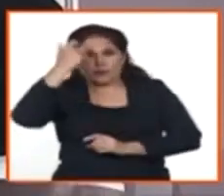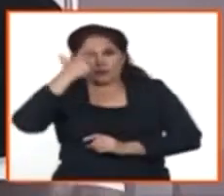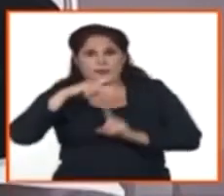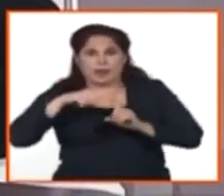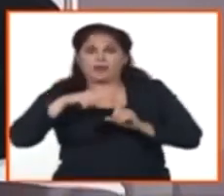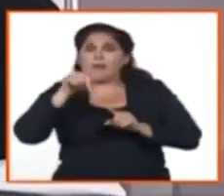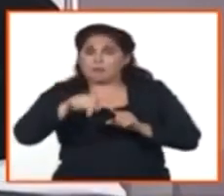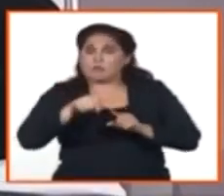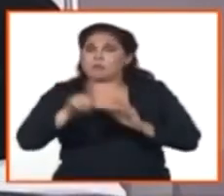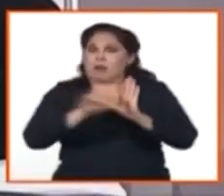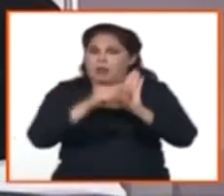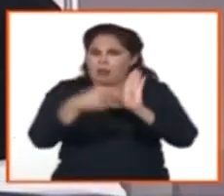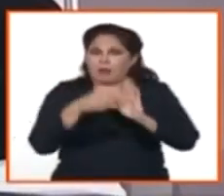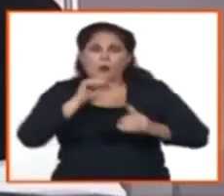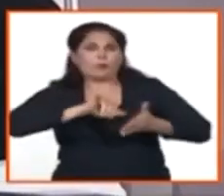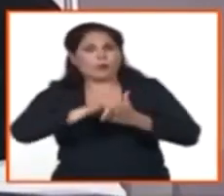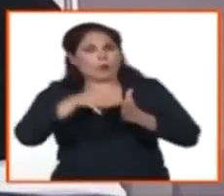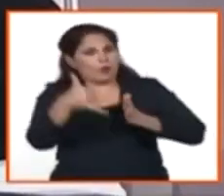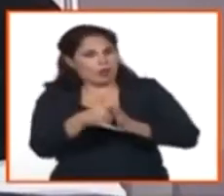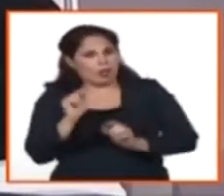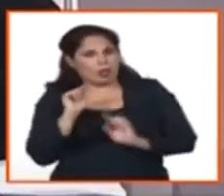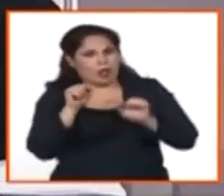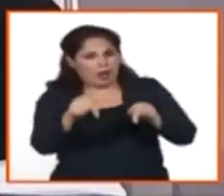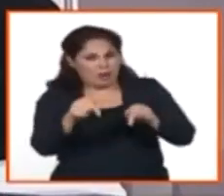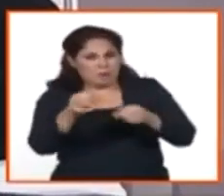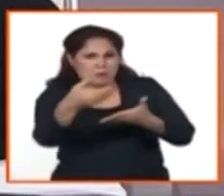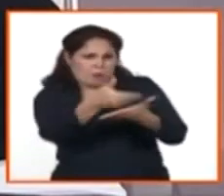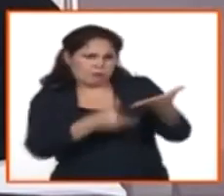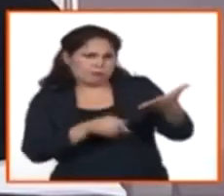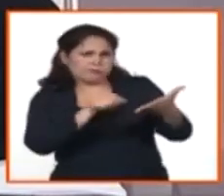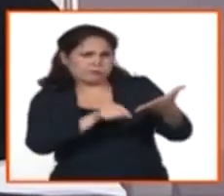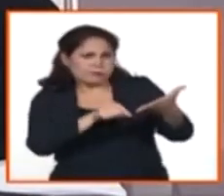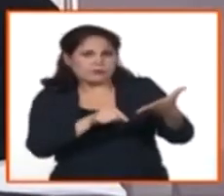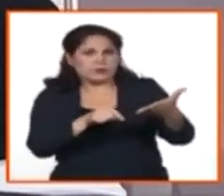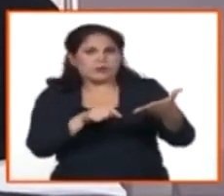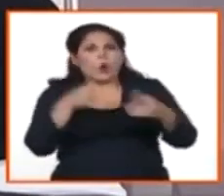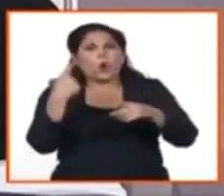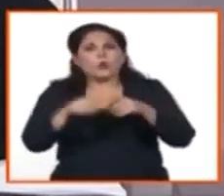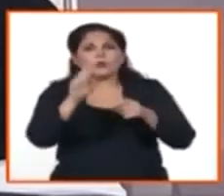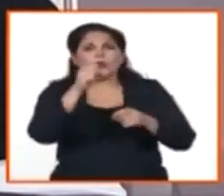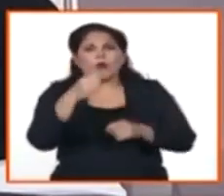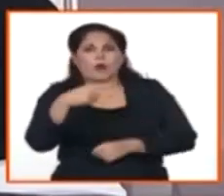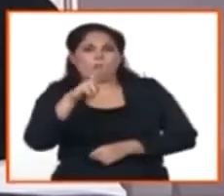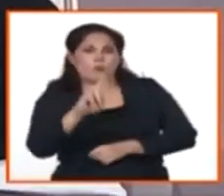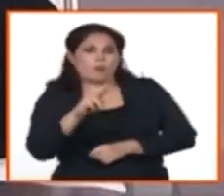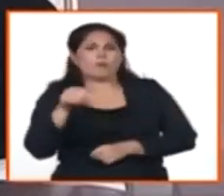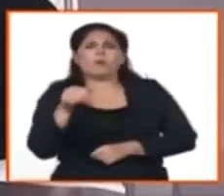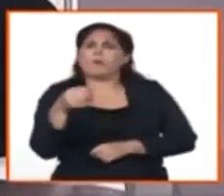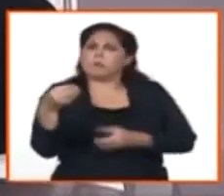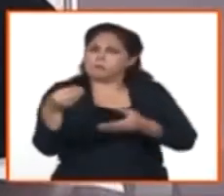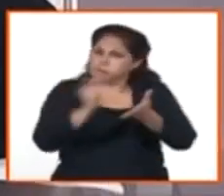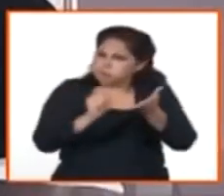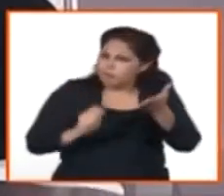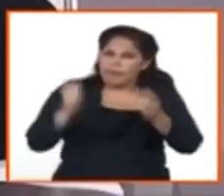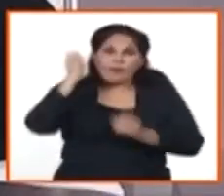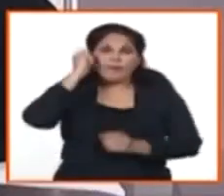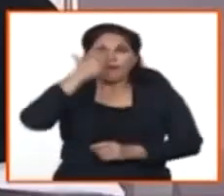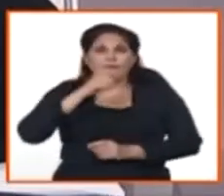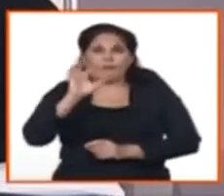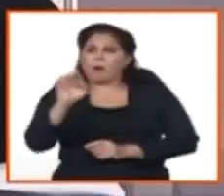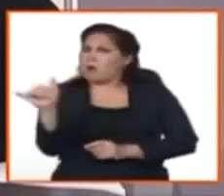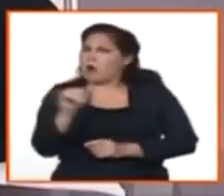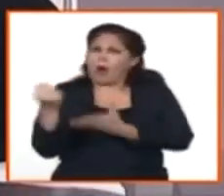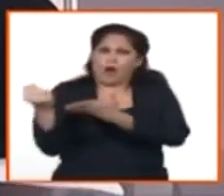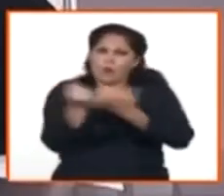que también este proyecto está con fondos de la Unión Europea, la agencia implementadora FAO, es decir, toda esta forma de